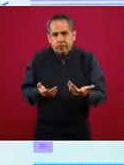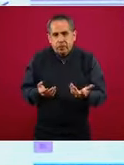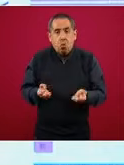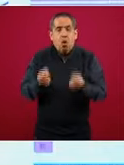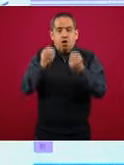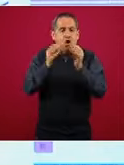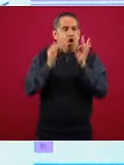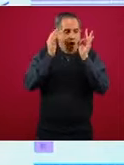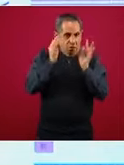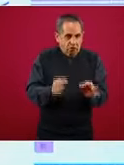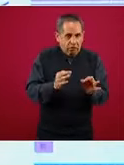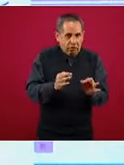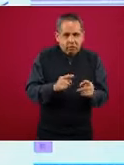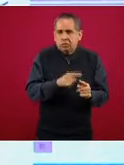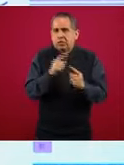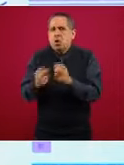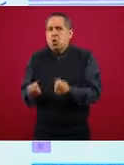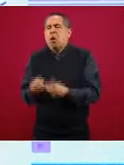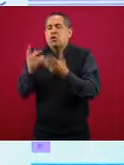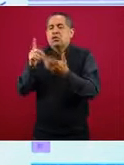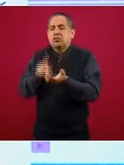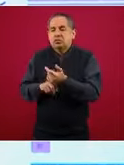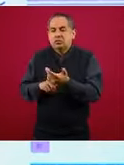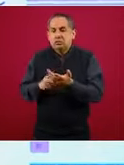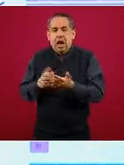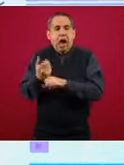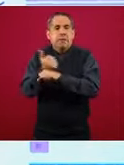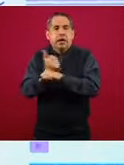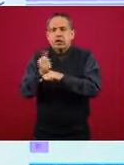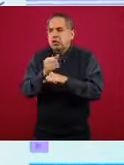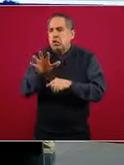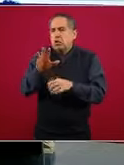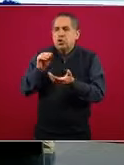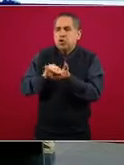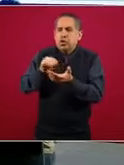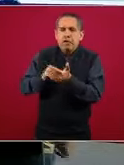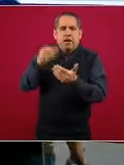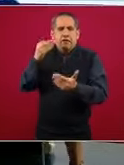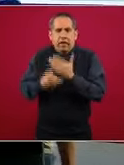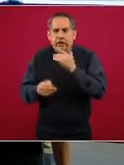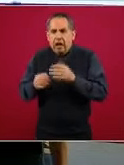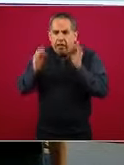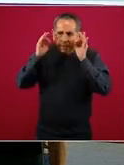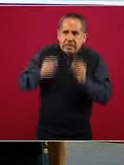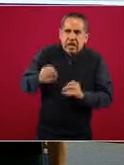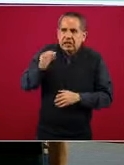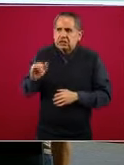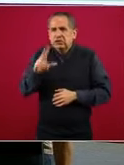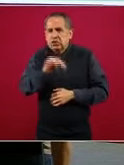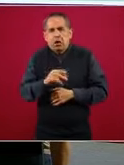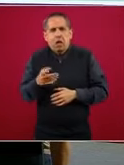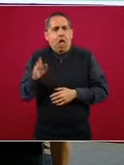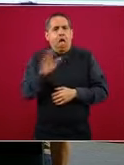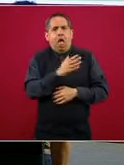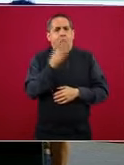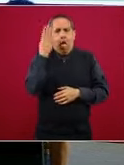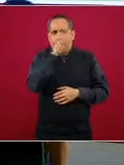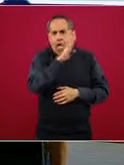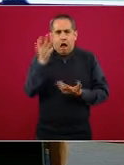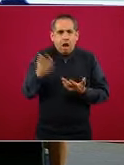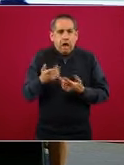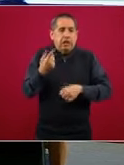casos confirmados había y cuántos casos que estaban en amarillo estaban pendientes de confirmación.